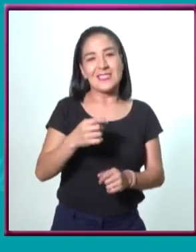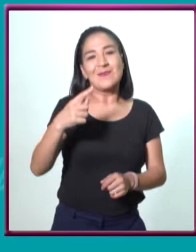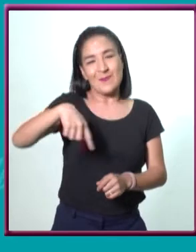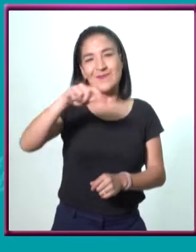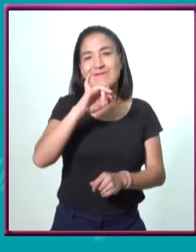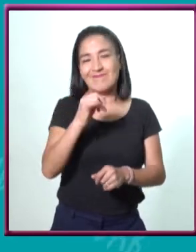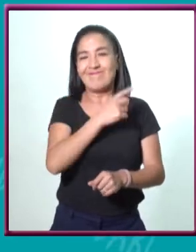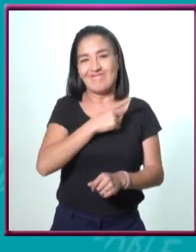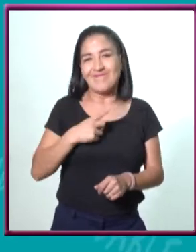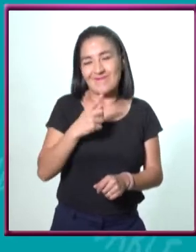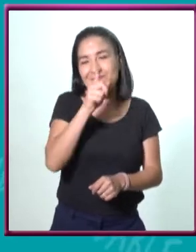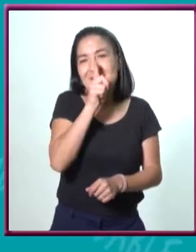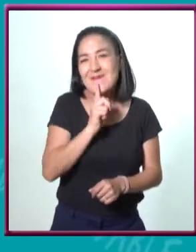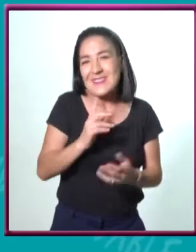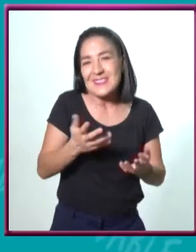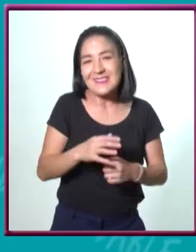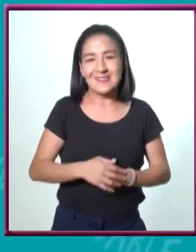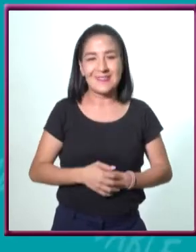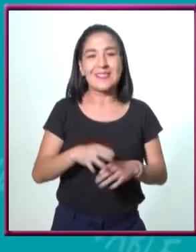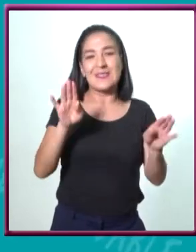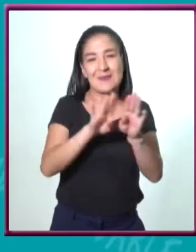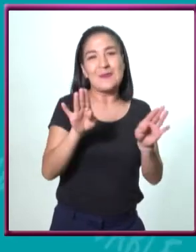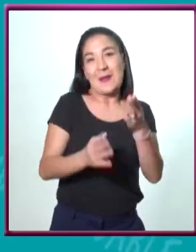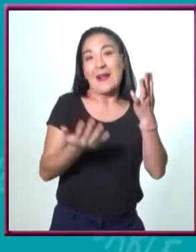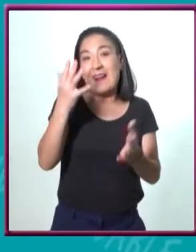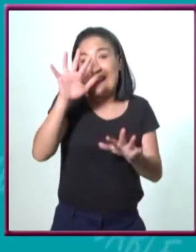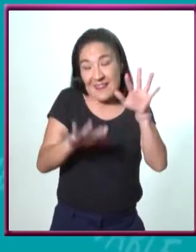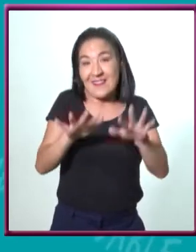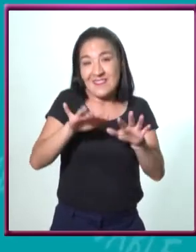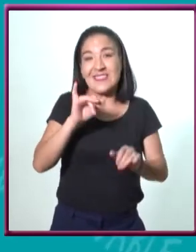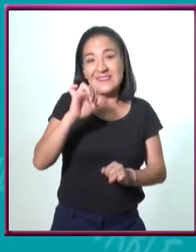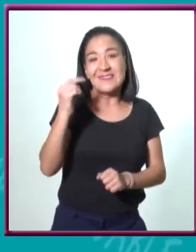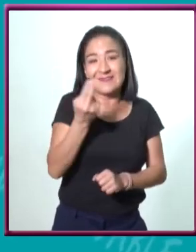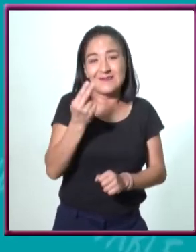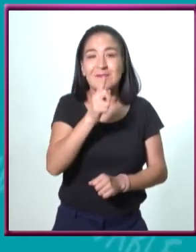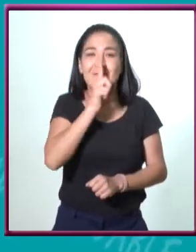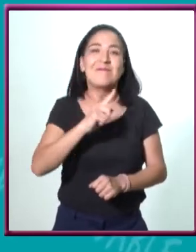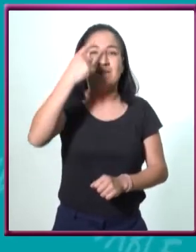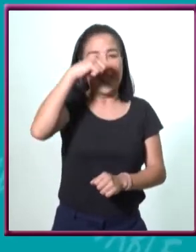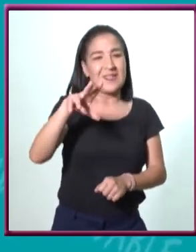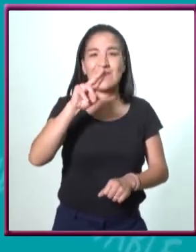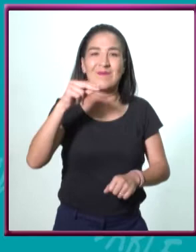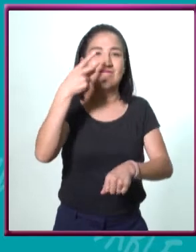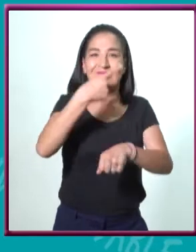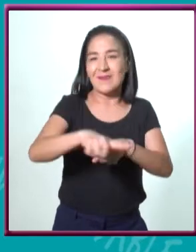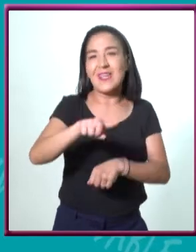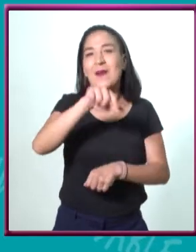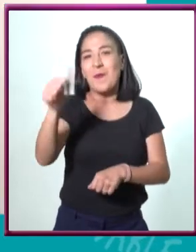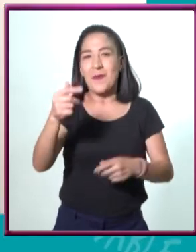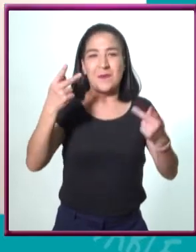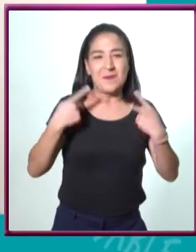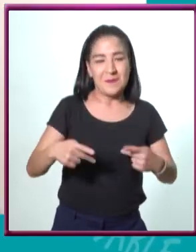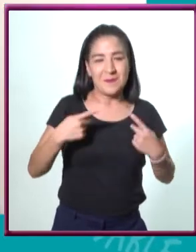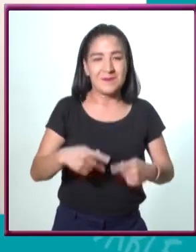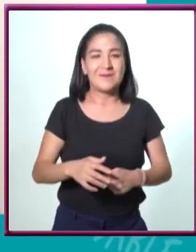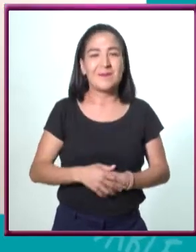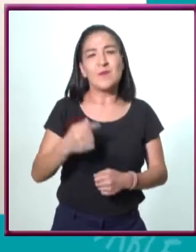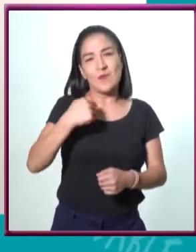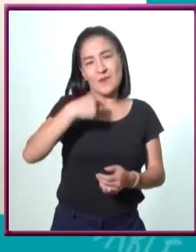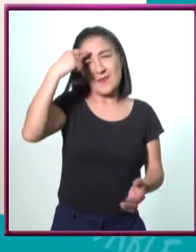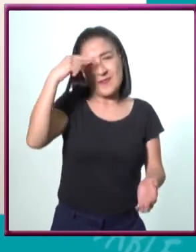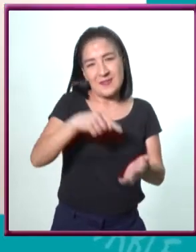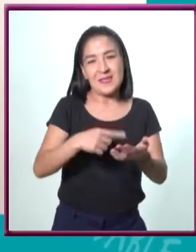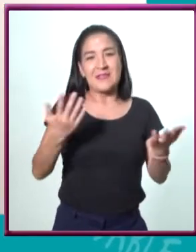uno debe mentir. No sé, creo que es necesario a veces para no dañar a una persona.